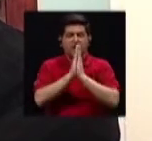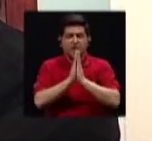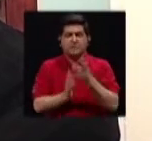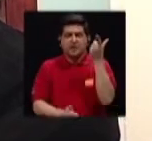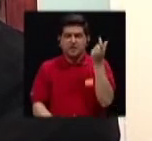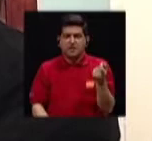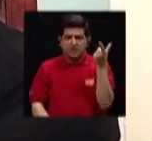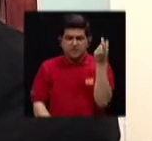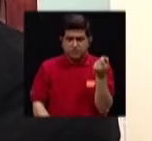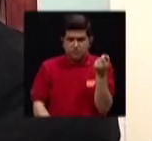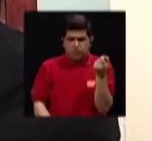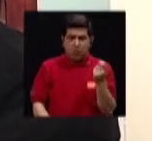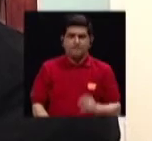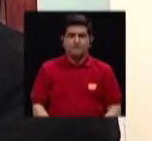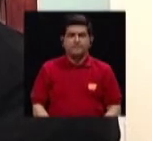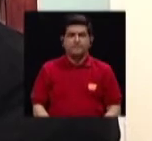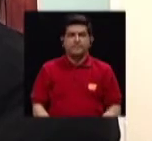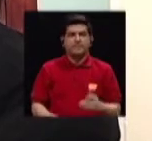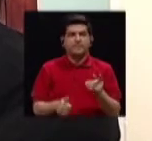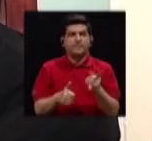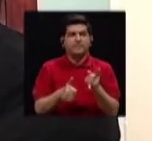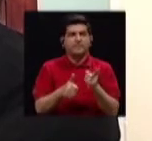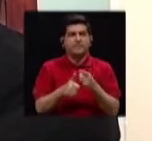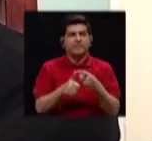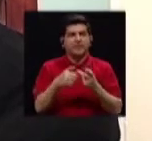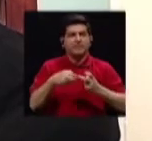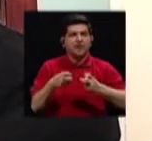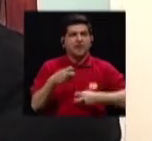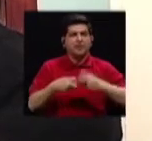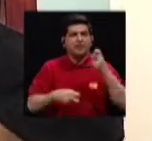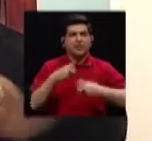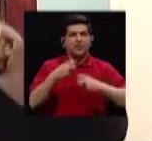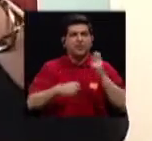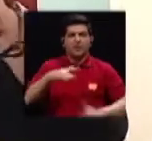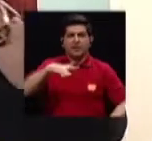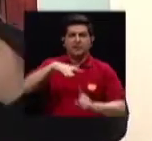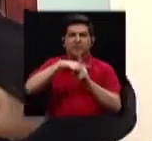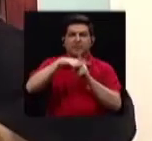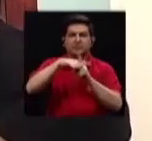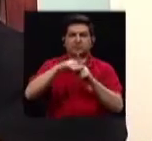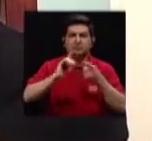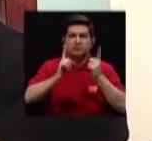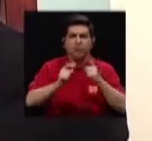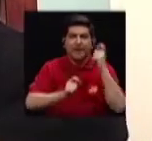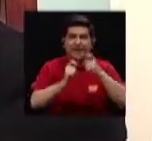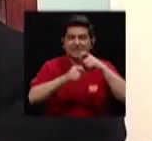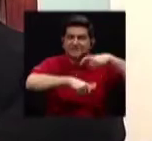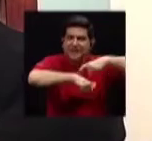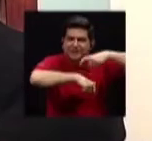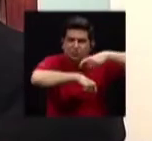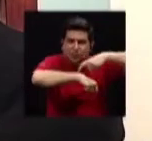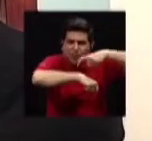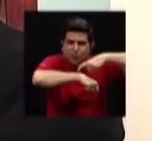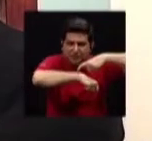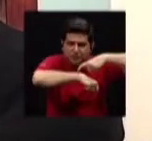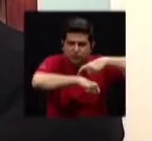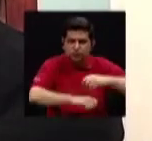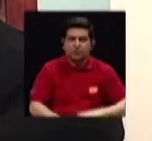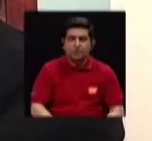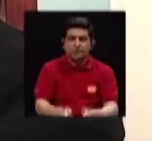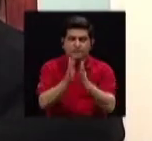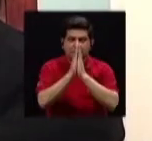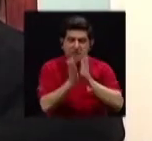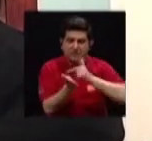Y los primeros problemas que se presentan es justo en el momento de solicitar la